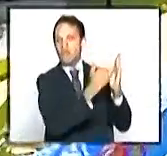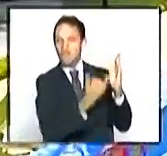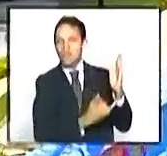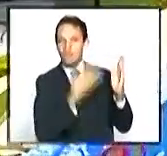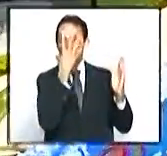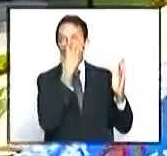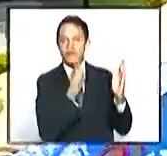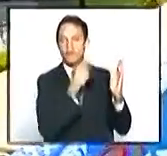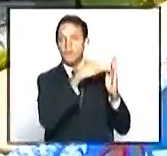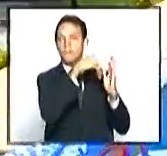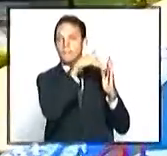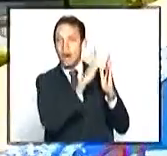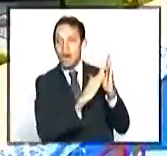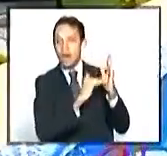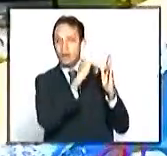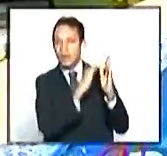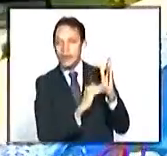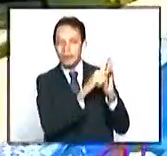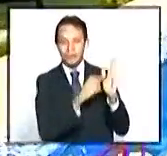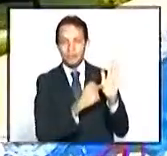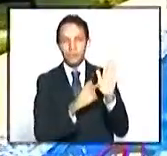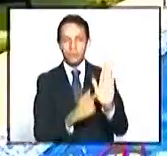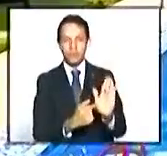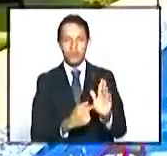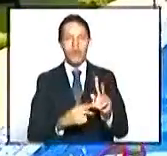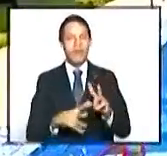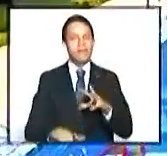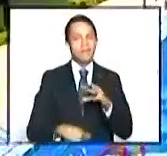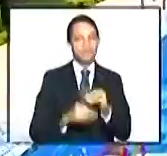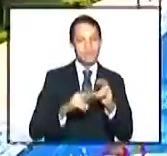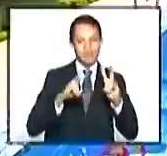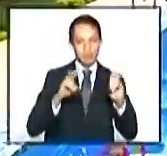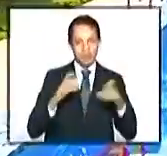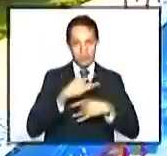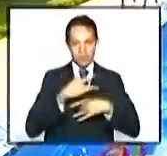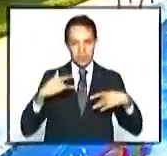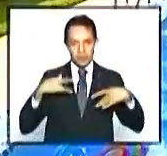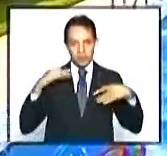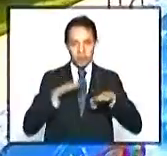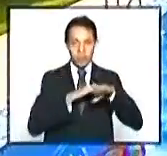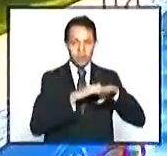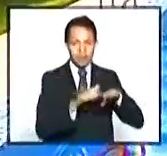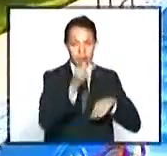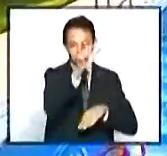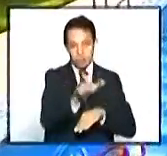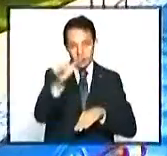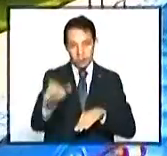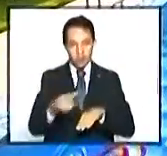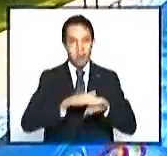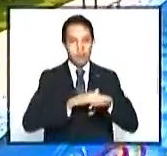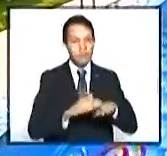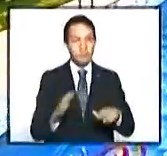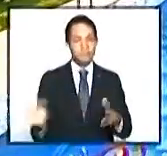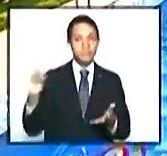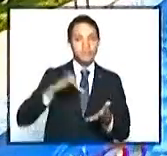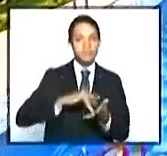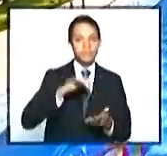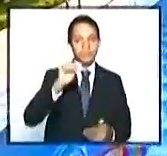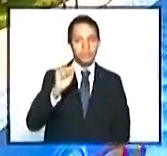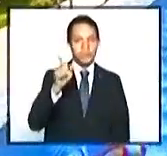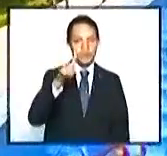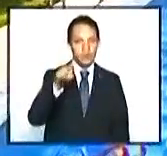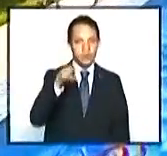Morales, y compartimos con ustedes un tema más de salud. Quiero hacerles una invitación a Sonatura, es la